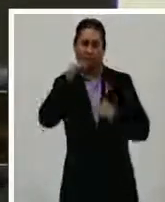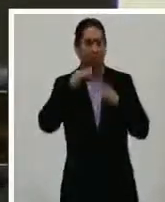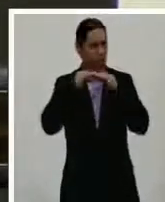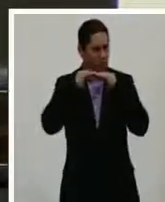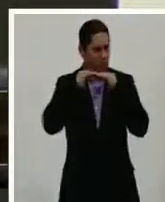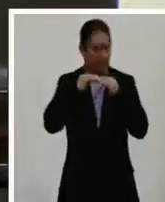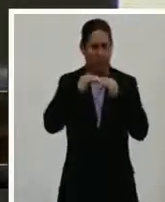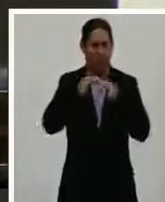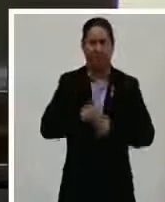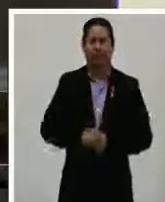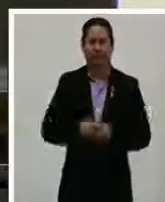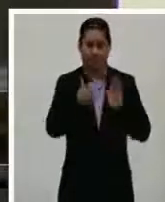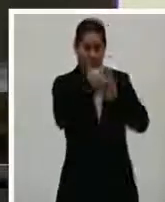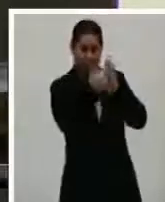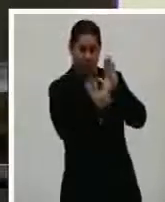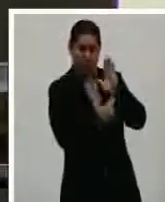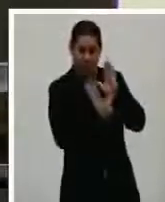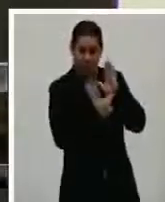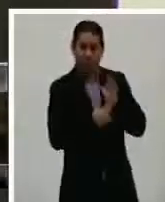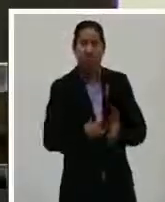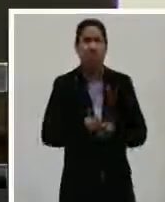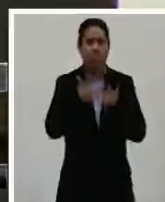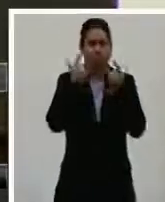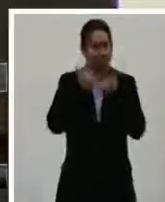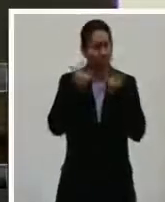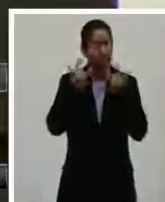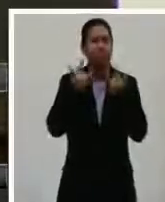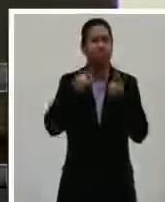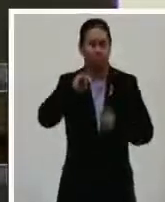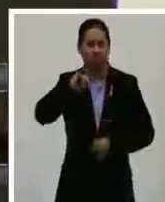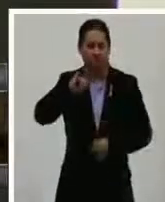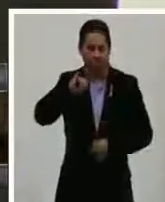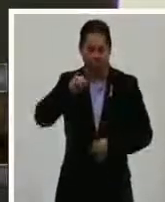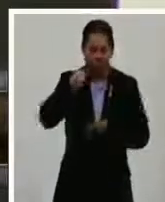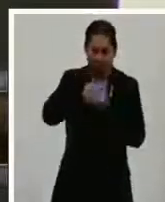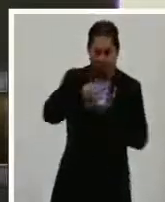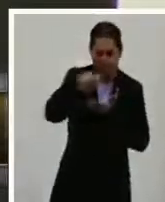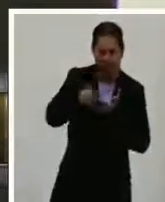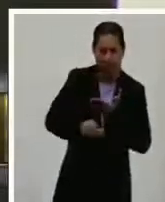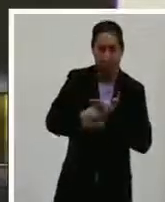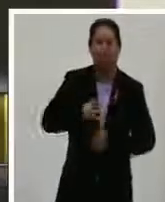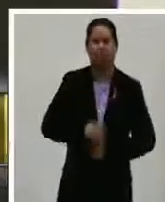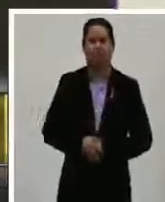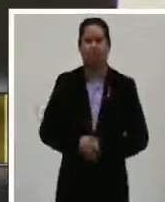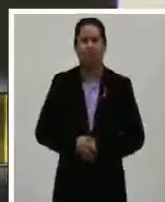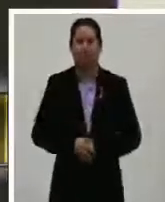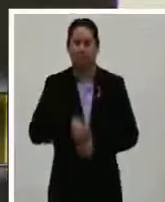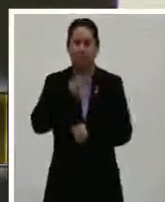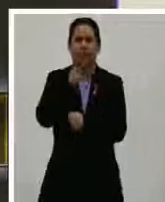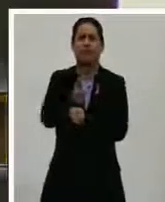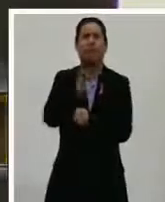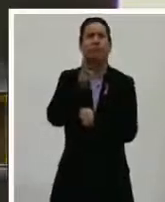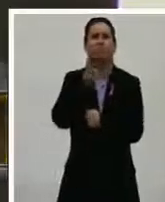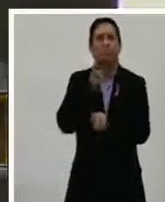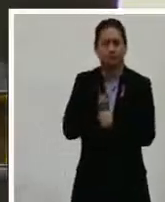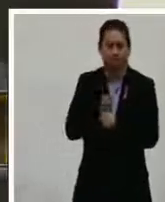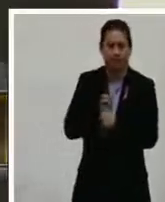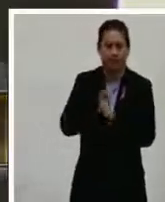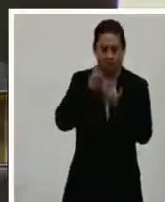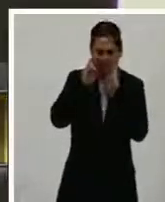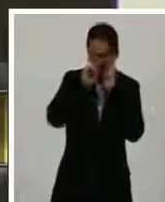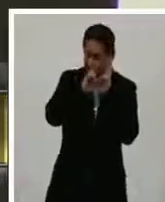una reforma constitucional histórica y ante el proceso de aprobación invito respetuosamente